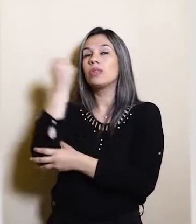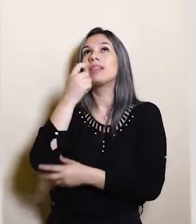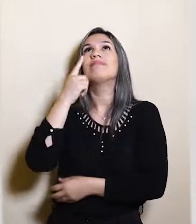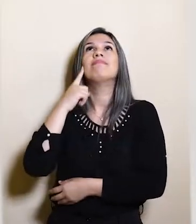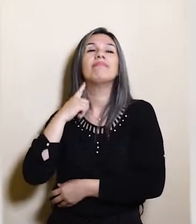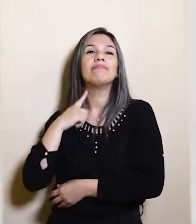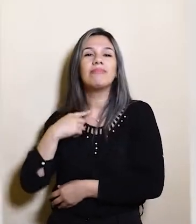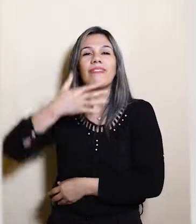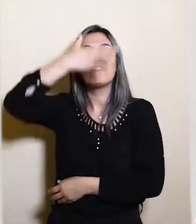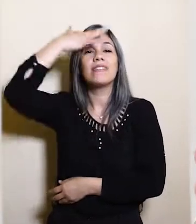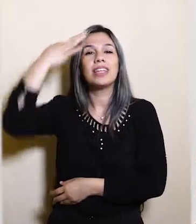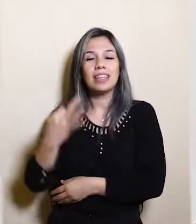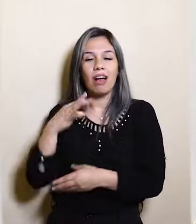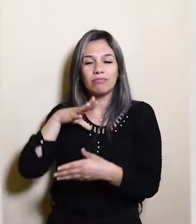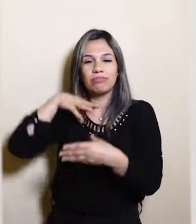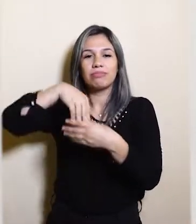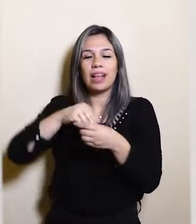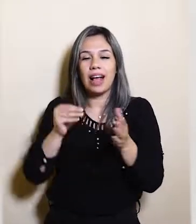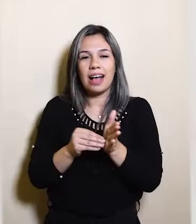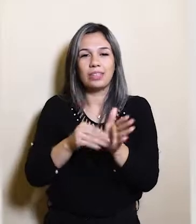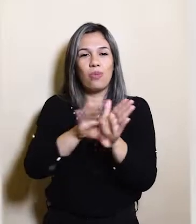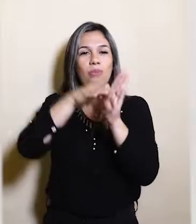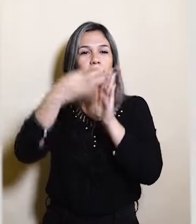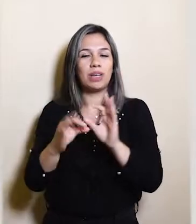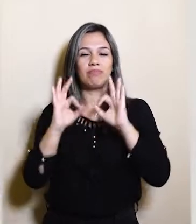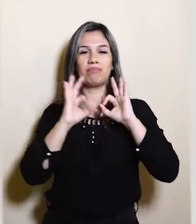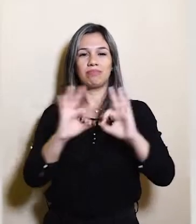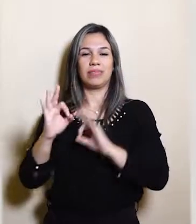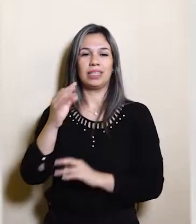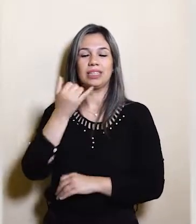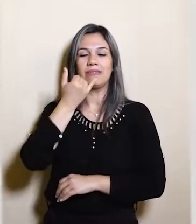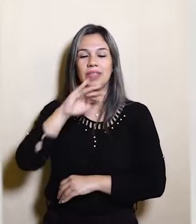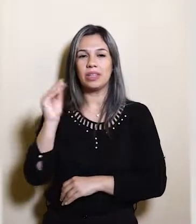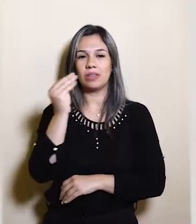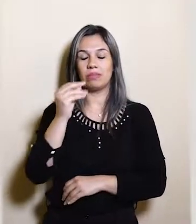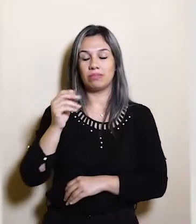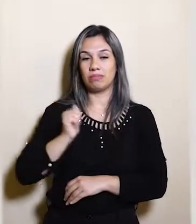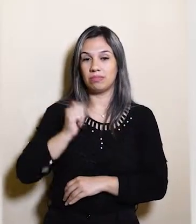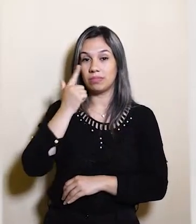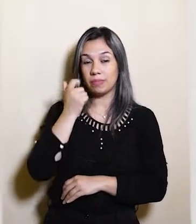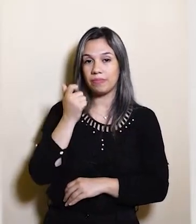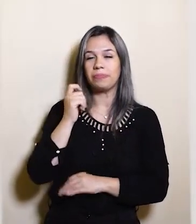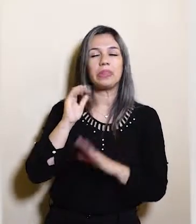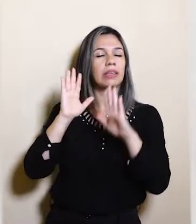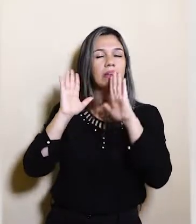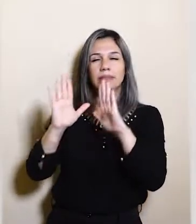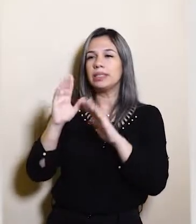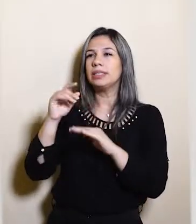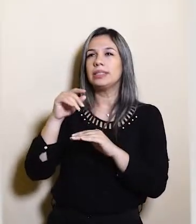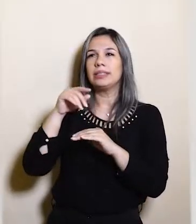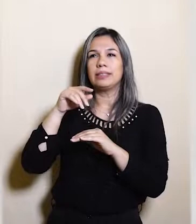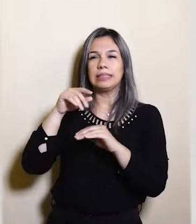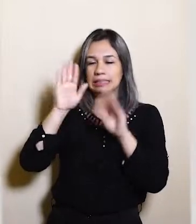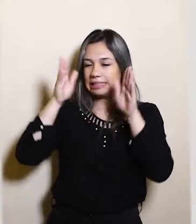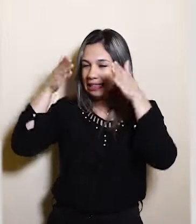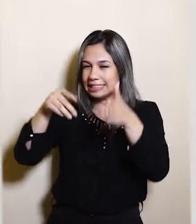verdadera educación integral de la sexualidad. Y ahí quiero que nos metamos un poquitito más, incluso antes de enfocarnos otra vez